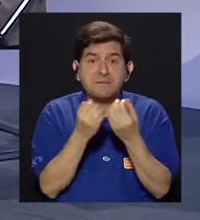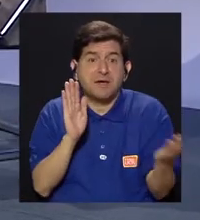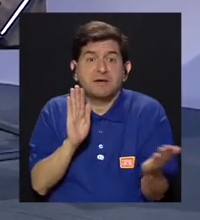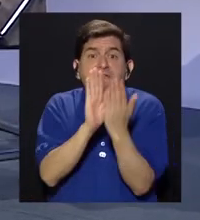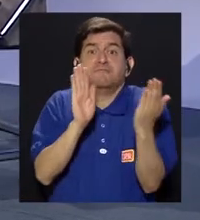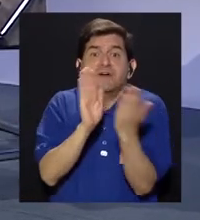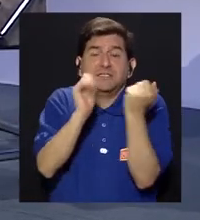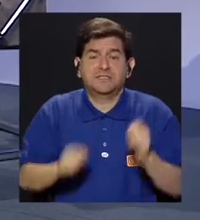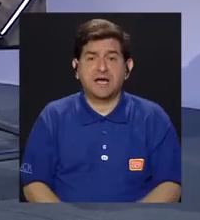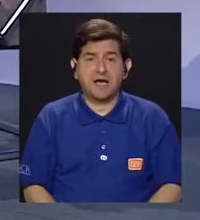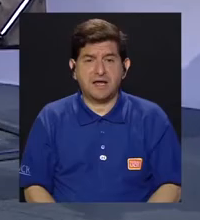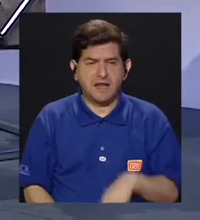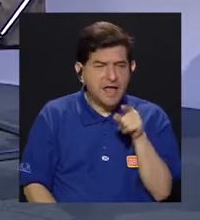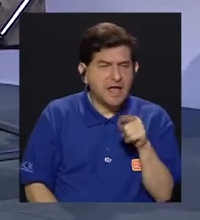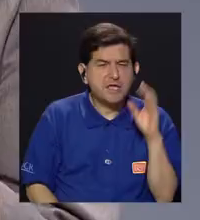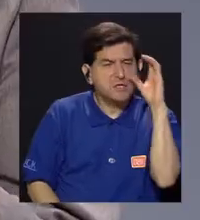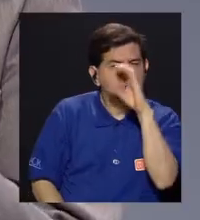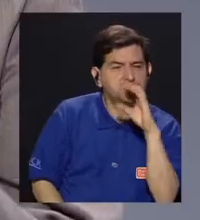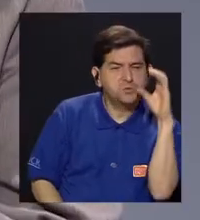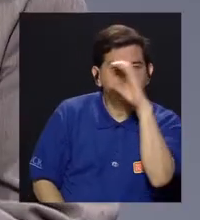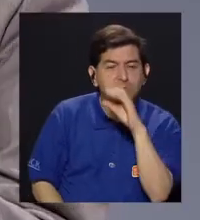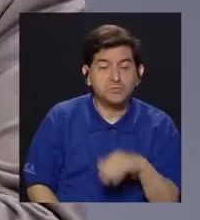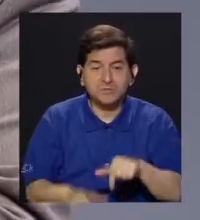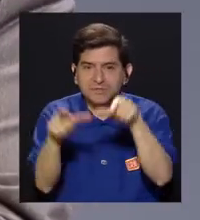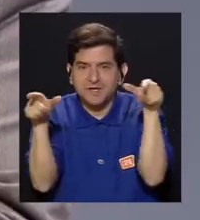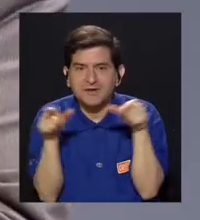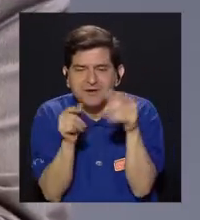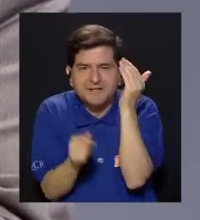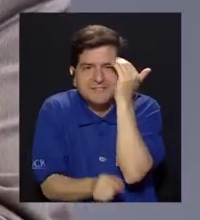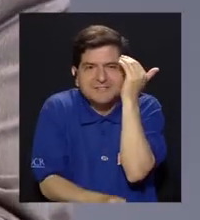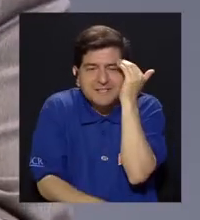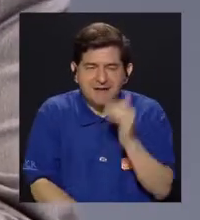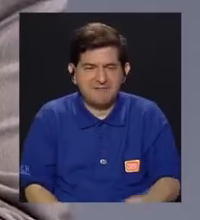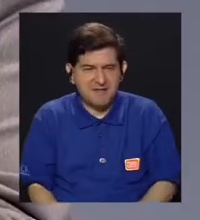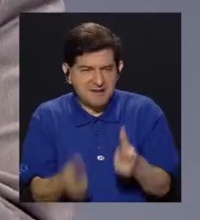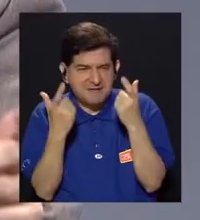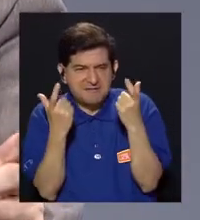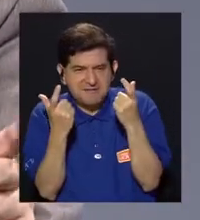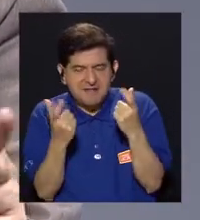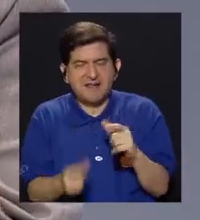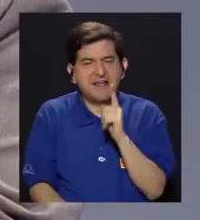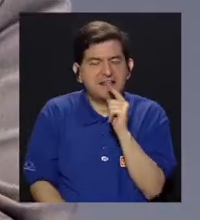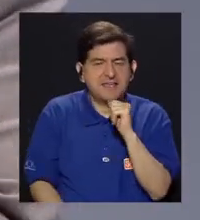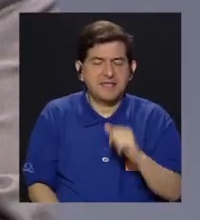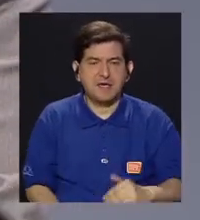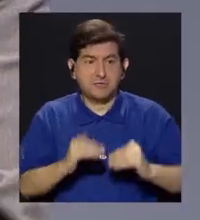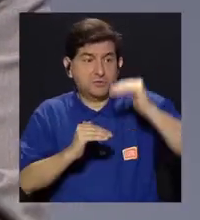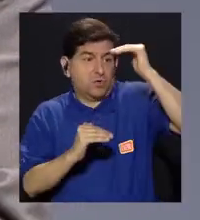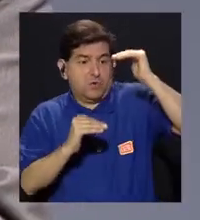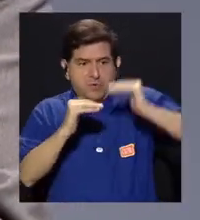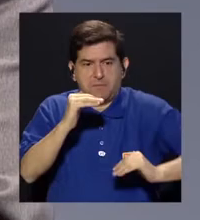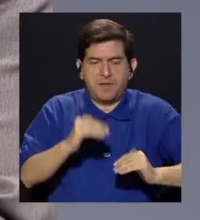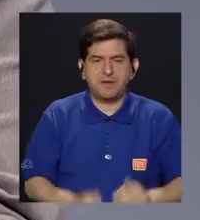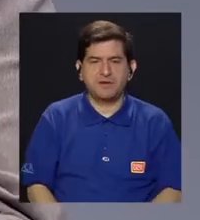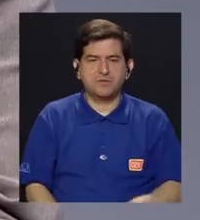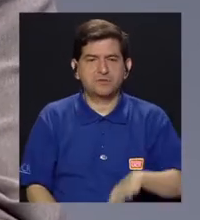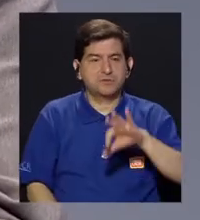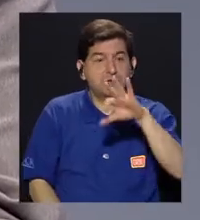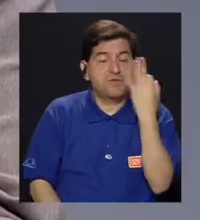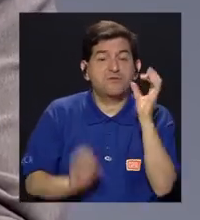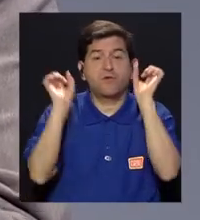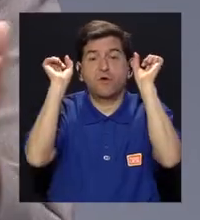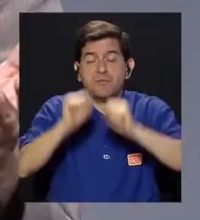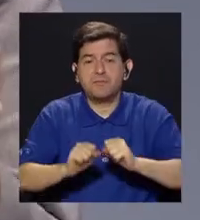donde estos delincuentes están buscando estos sitios para saber quién gana más quién gana menos para saber de qué